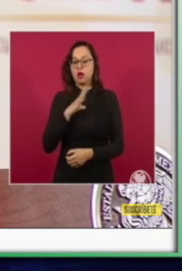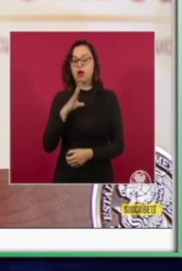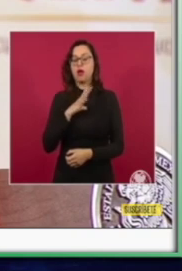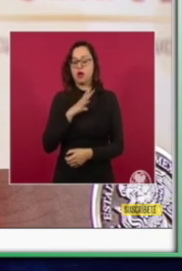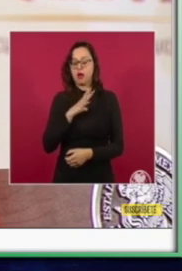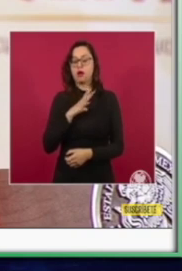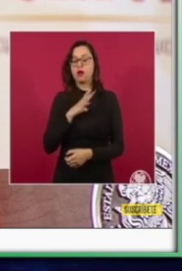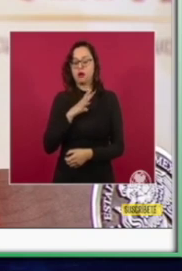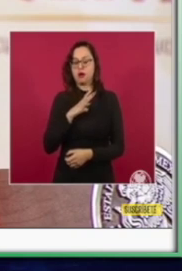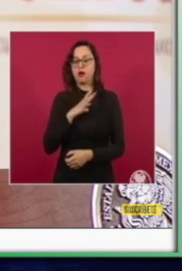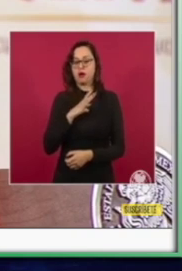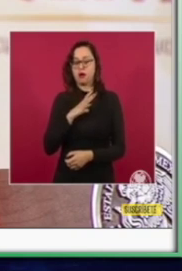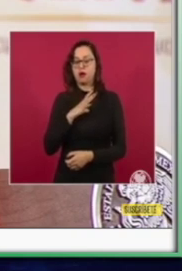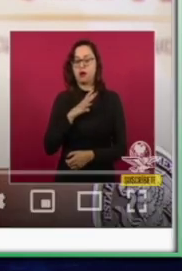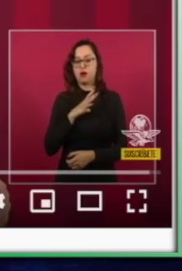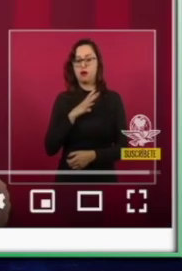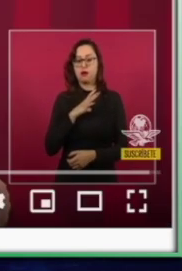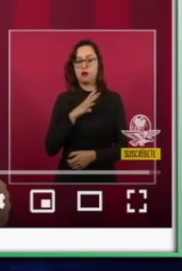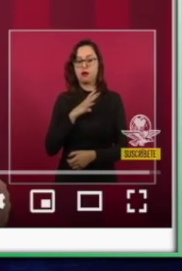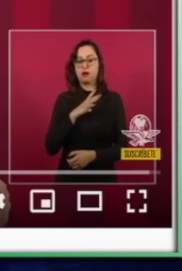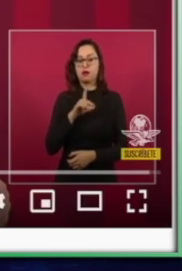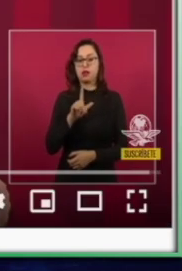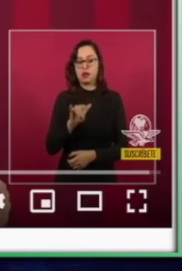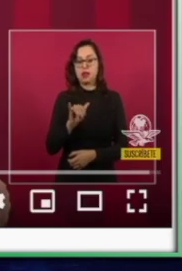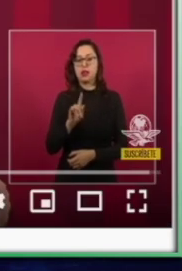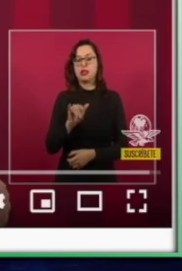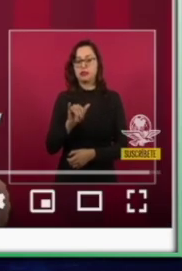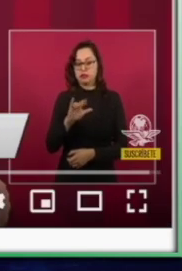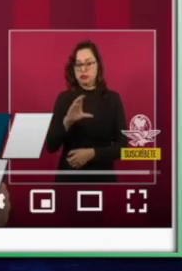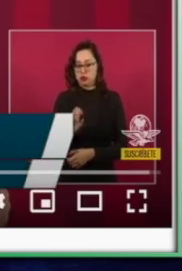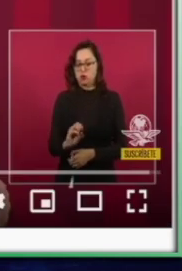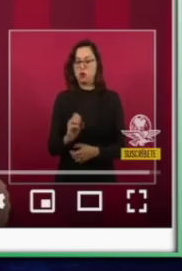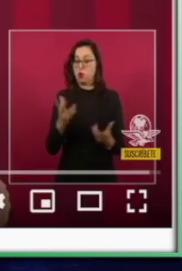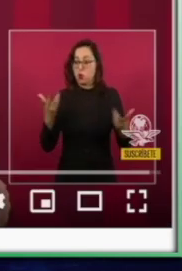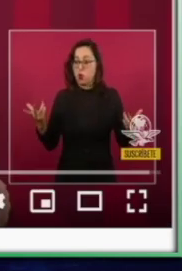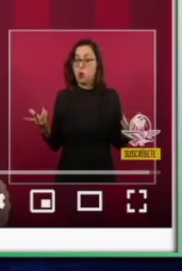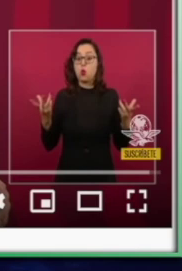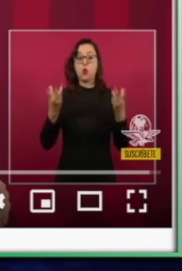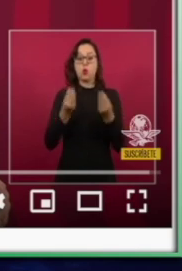y productores de litio.